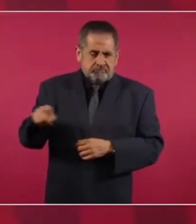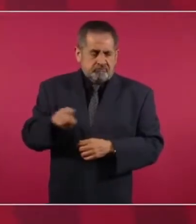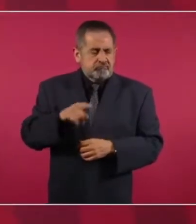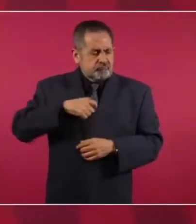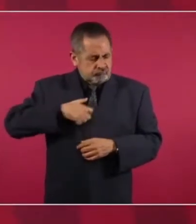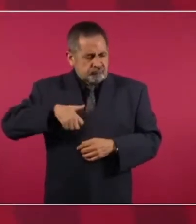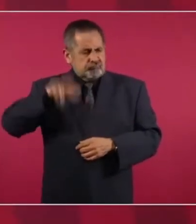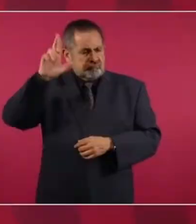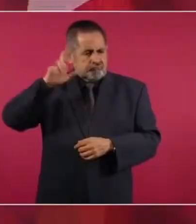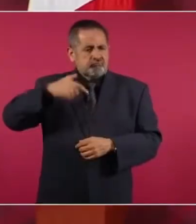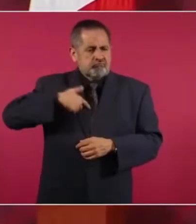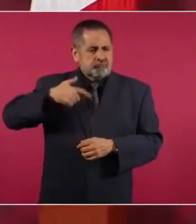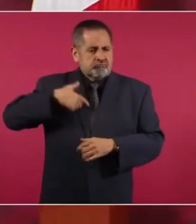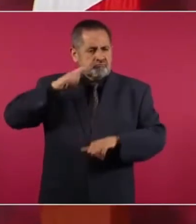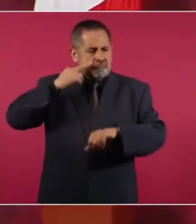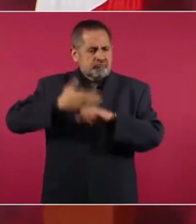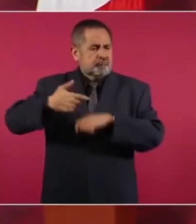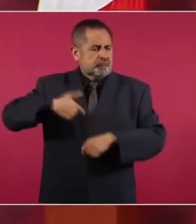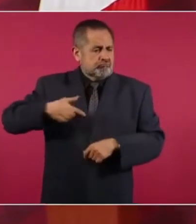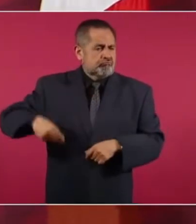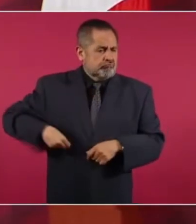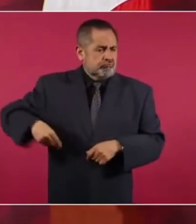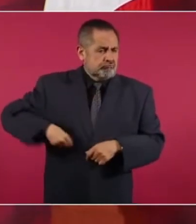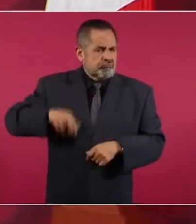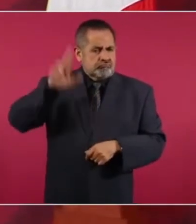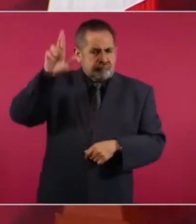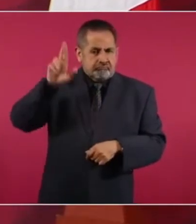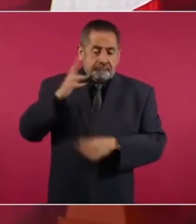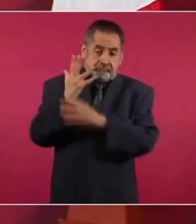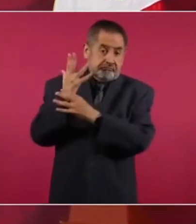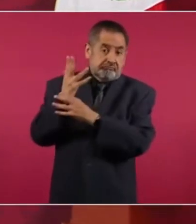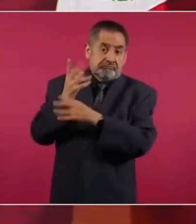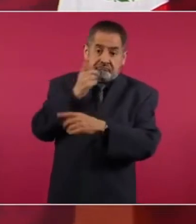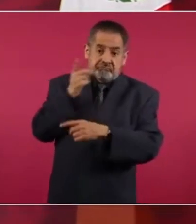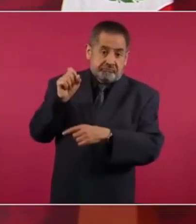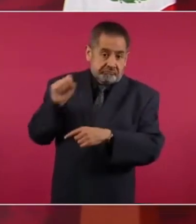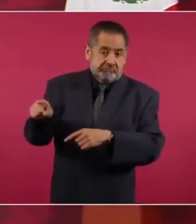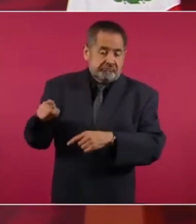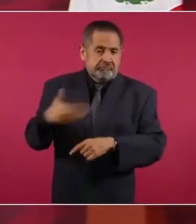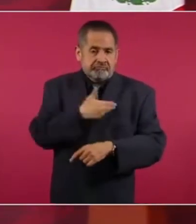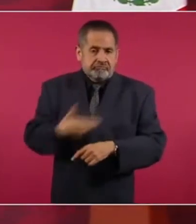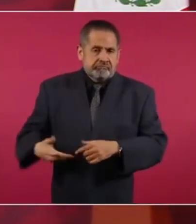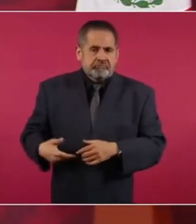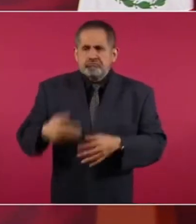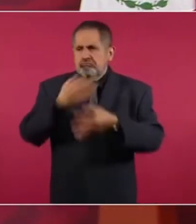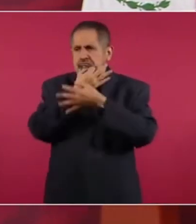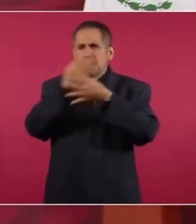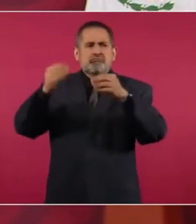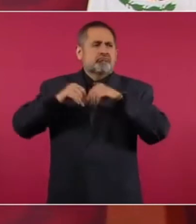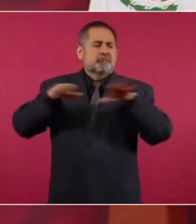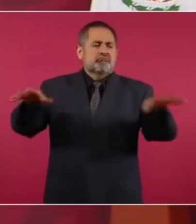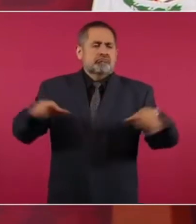asumió la responsabilidad de manera pública.